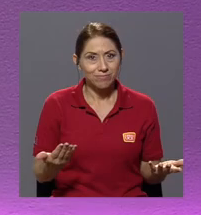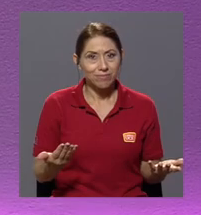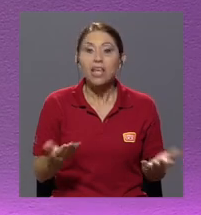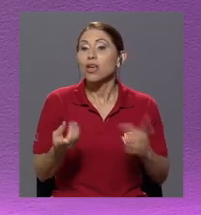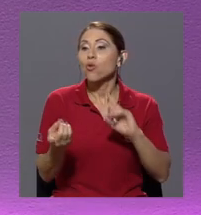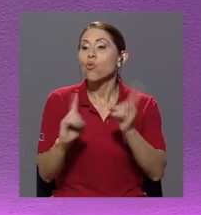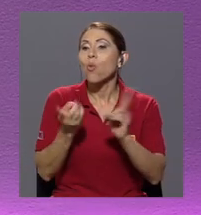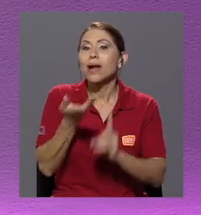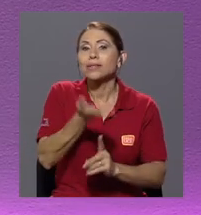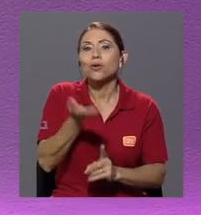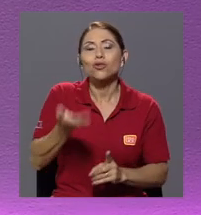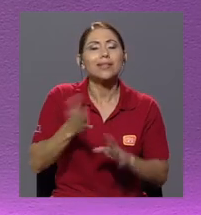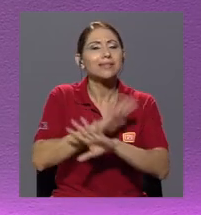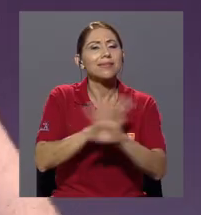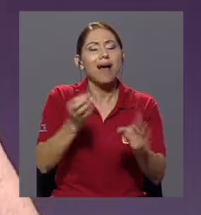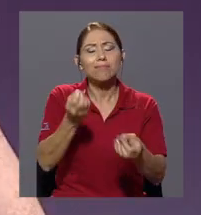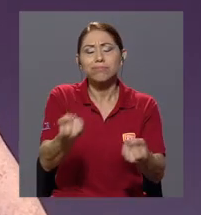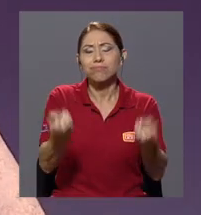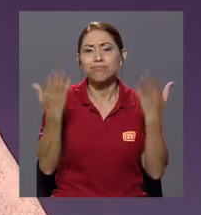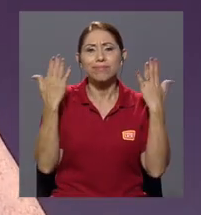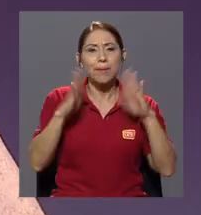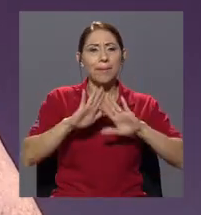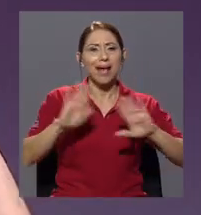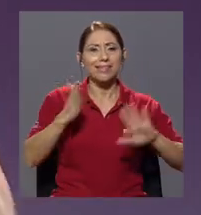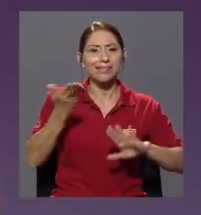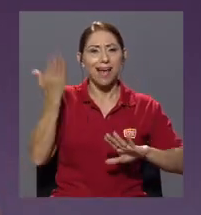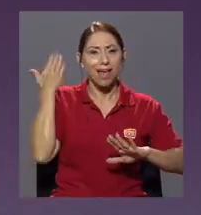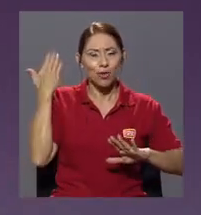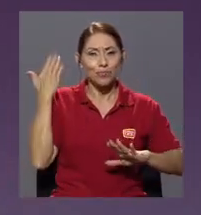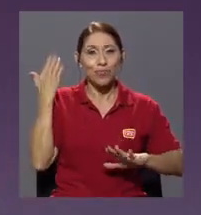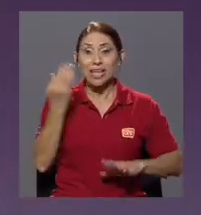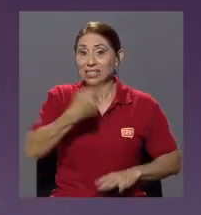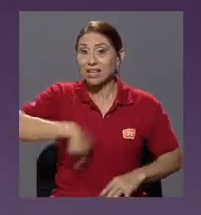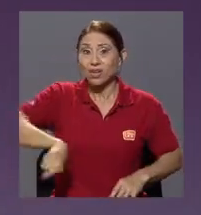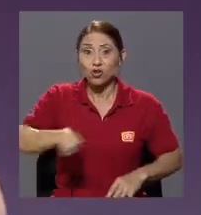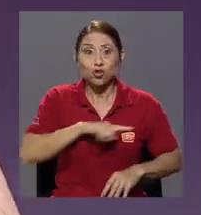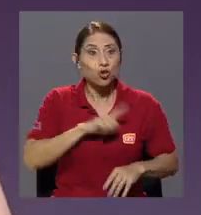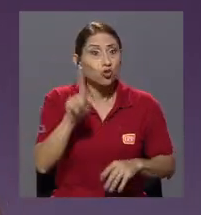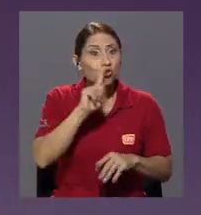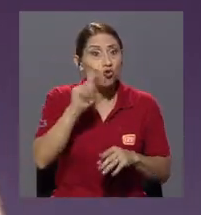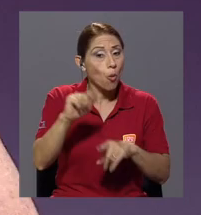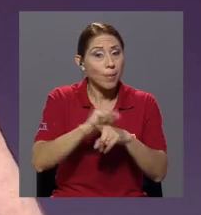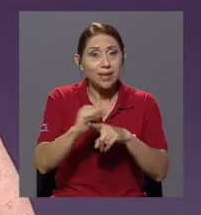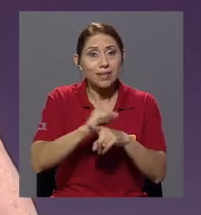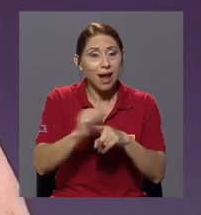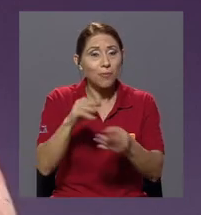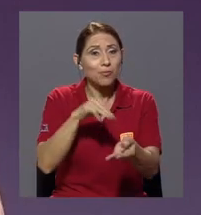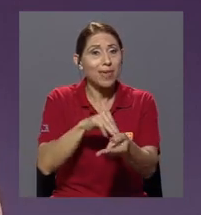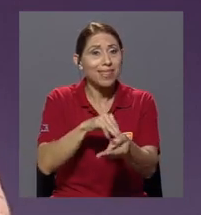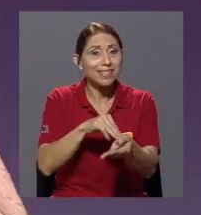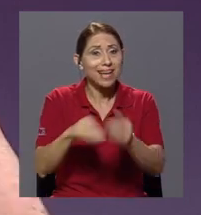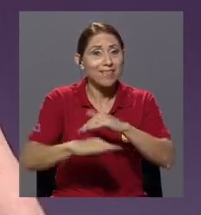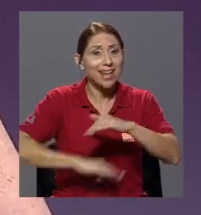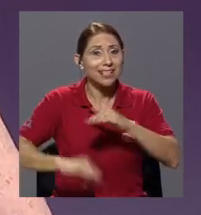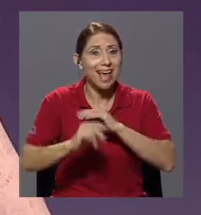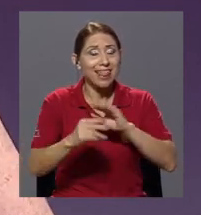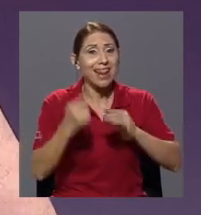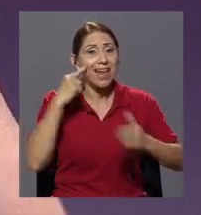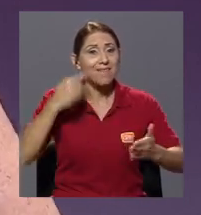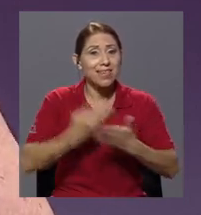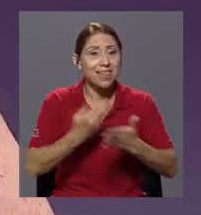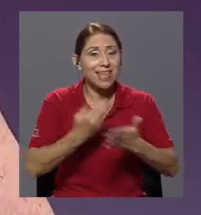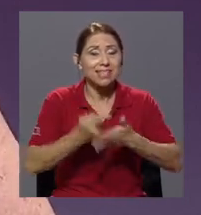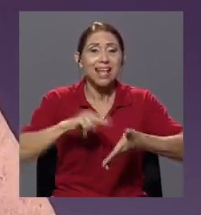cosas del pasado entender la evidencia si no practicamos la medicina basada en la evidencia es un parto